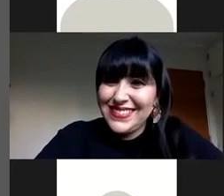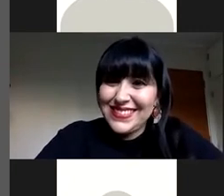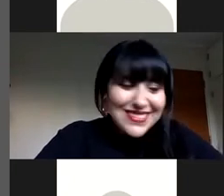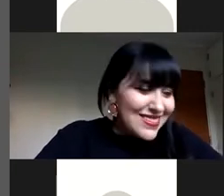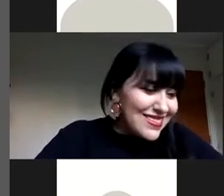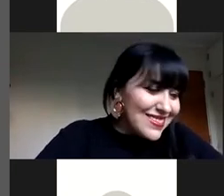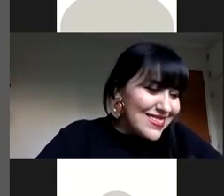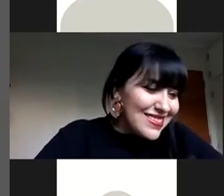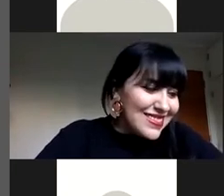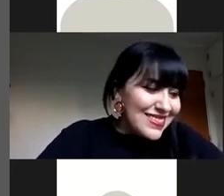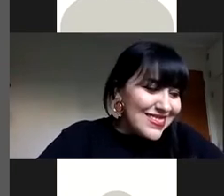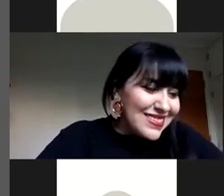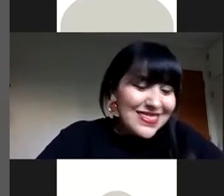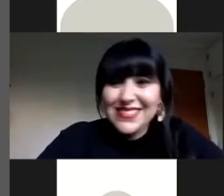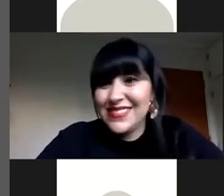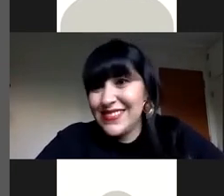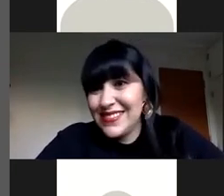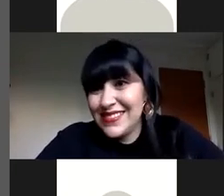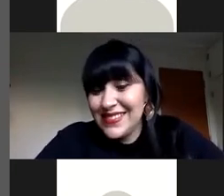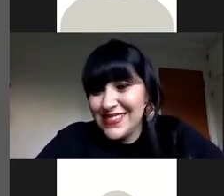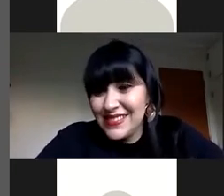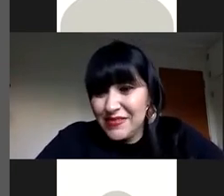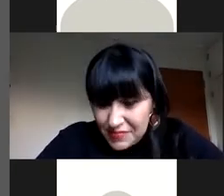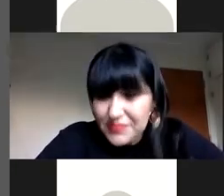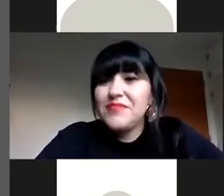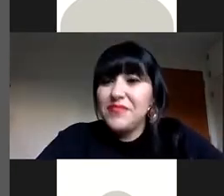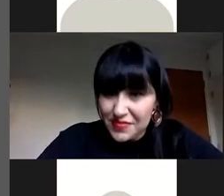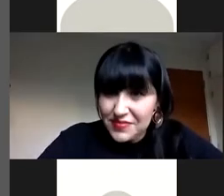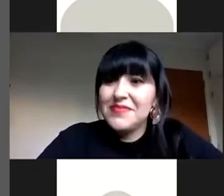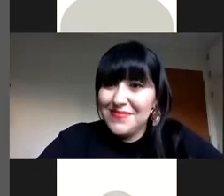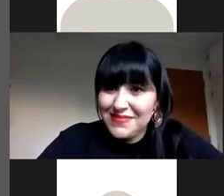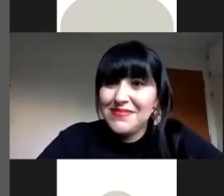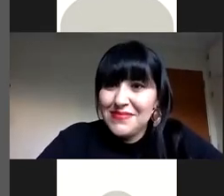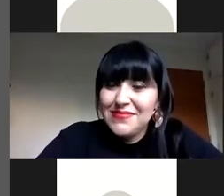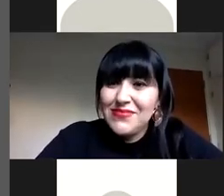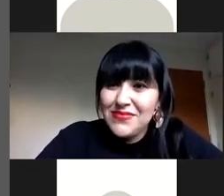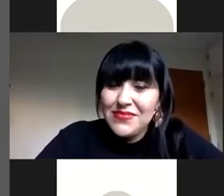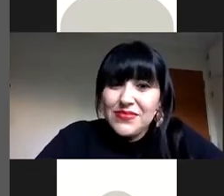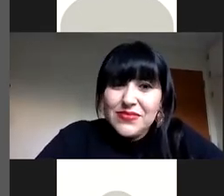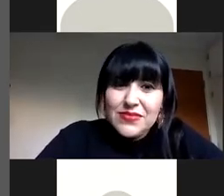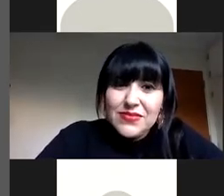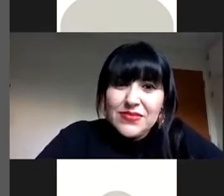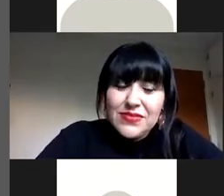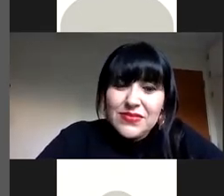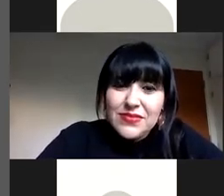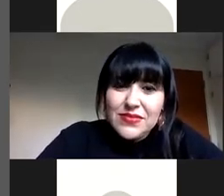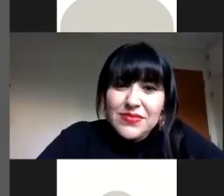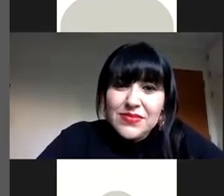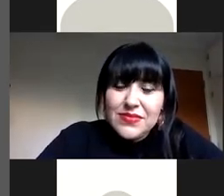y saludo a mis compañeros del Colegio Silva, que yo sé que hay varios por acá. Yo creo que va a cambiar la forma de